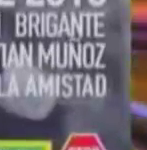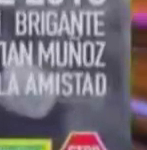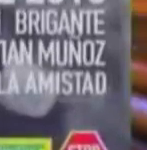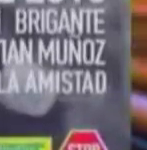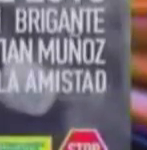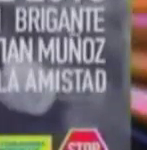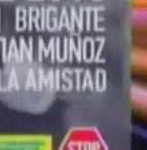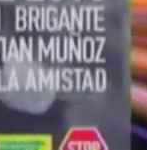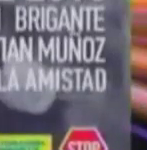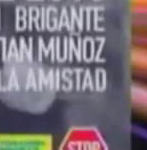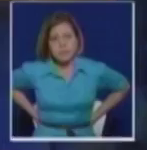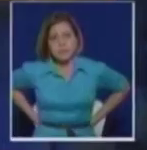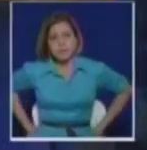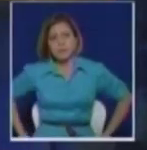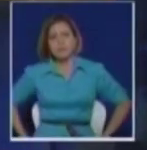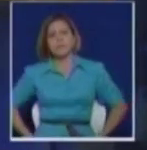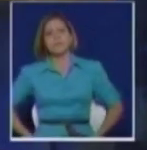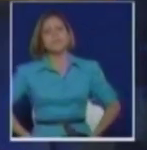316-482-1292.